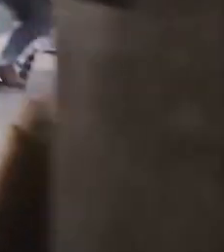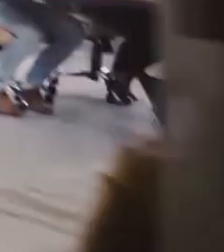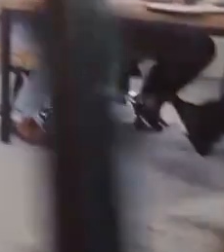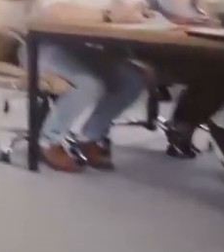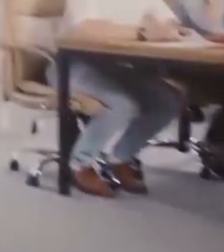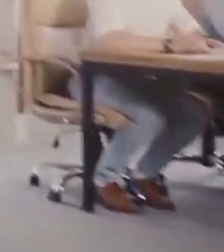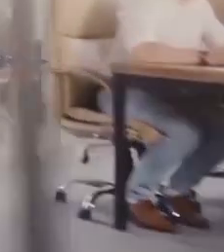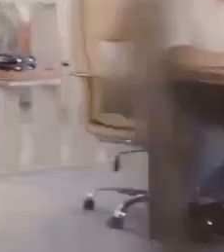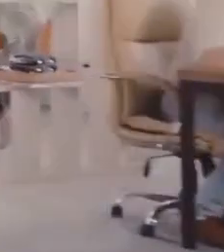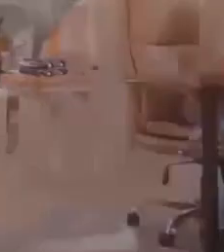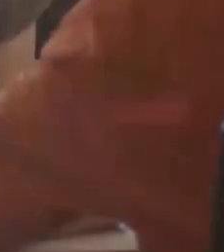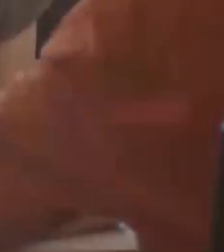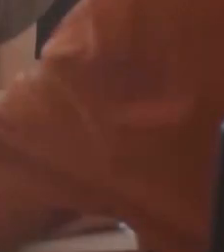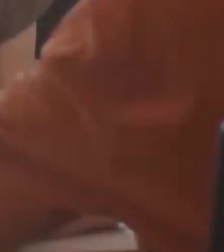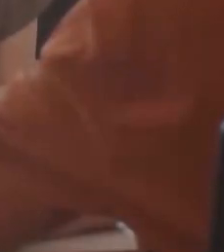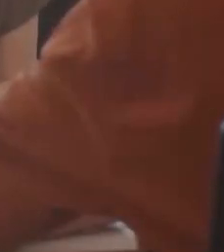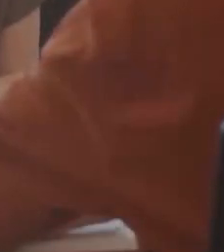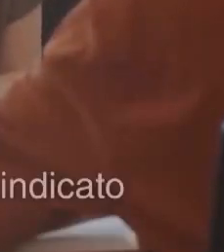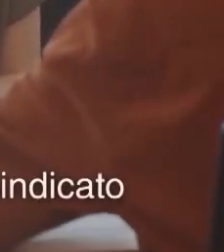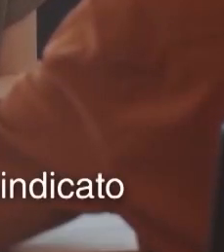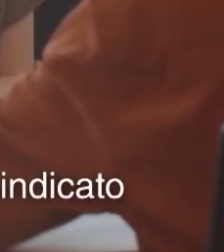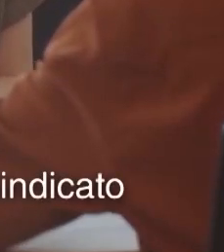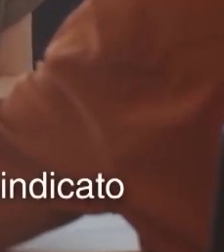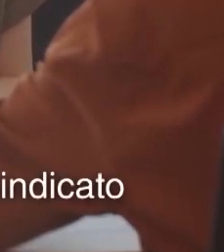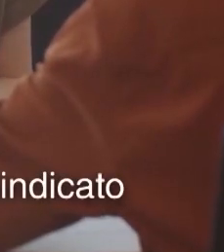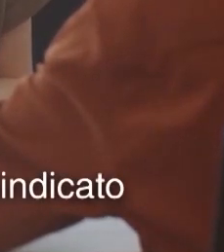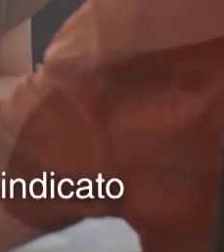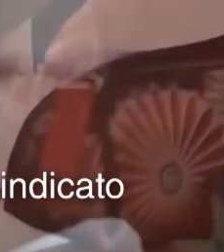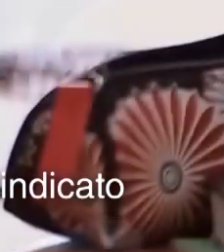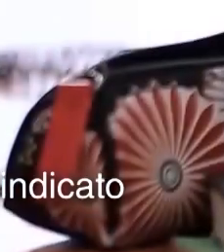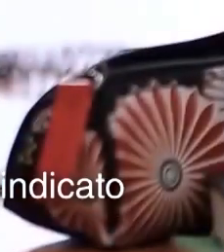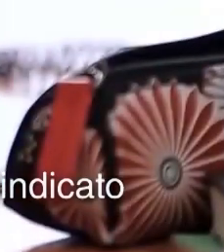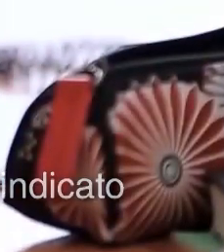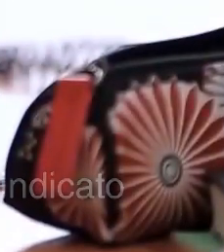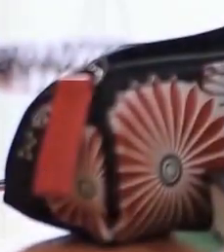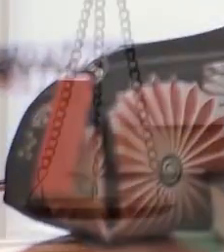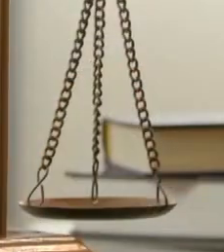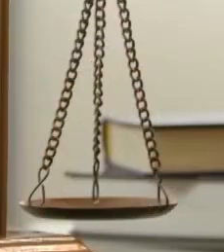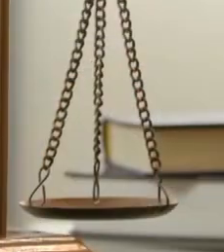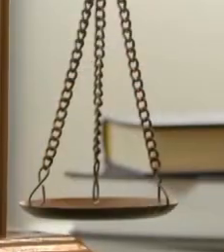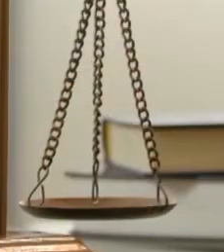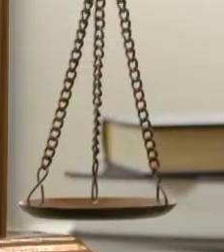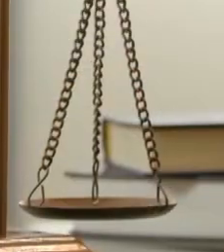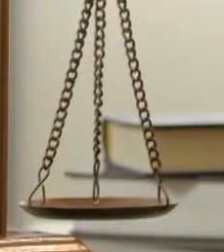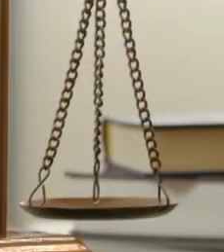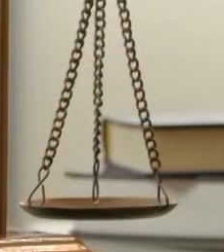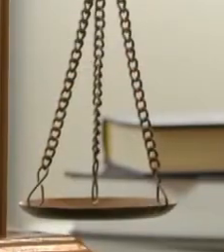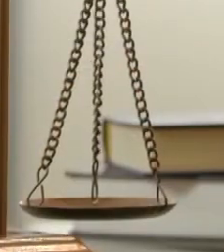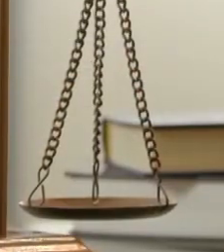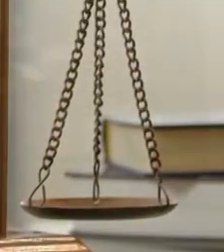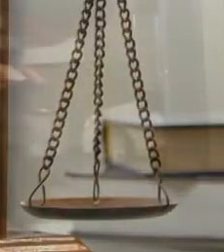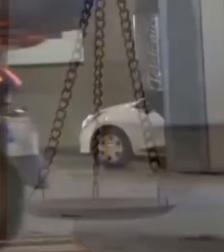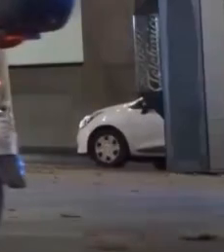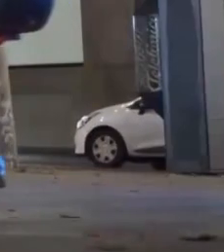oportunidades que acaba por suerte en este modo tiempo cuentas con un sindicato que sabe que tú cuentas